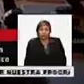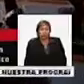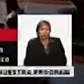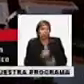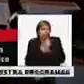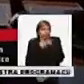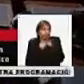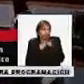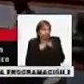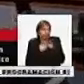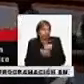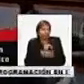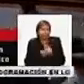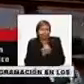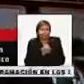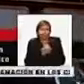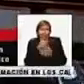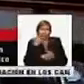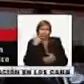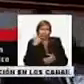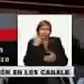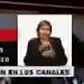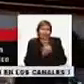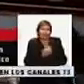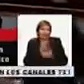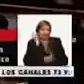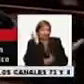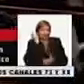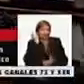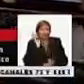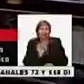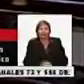Queridos compañeros, compañeras,